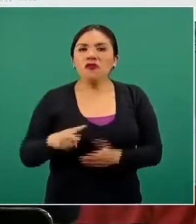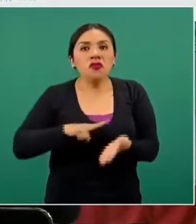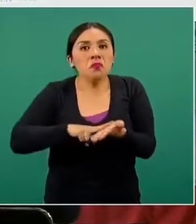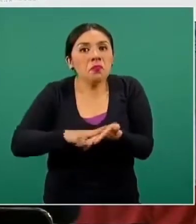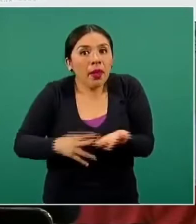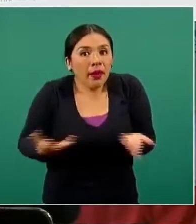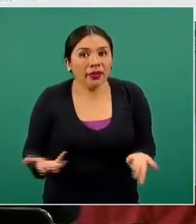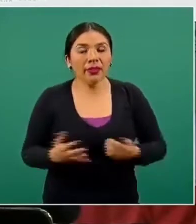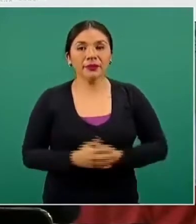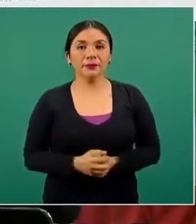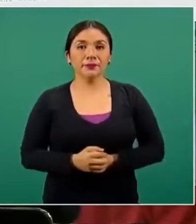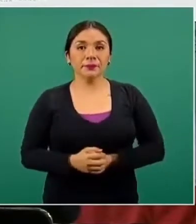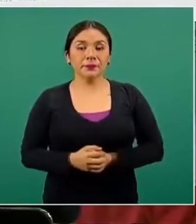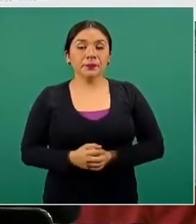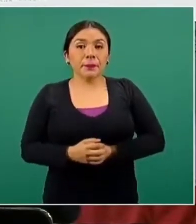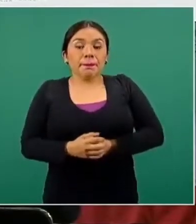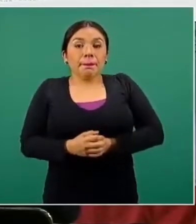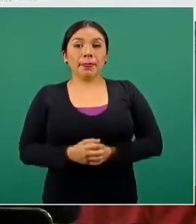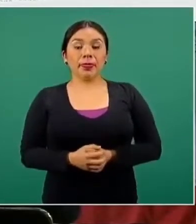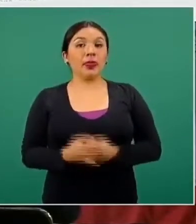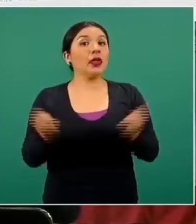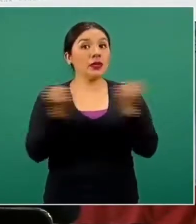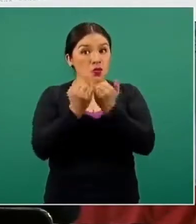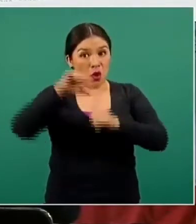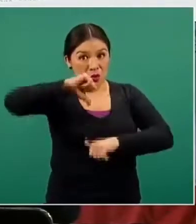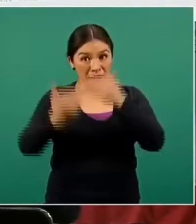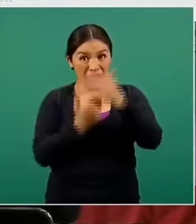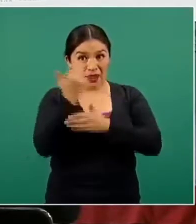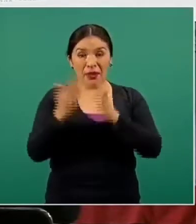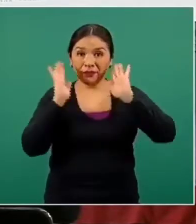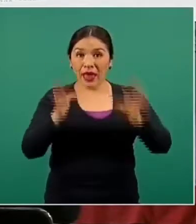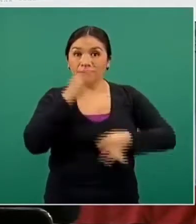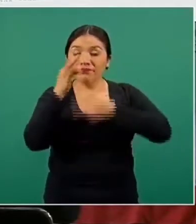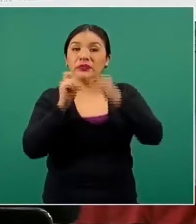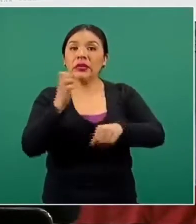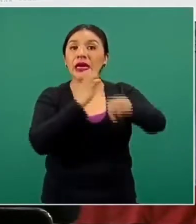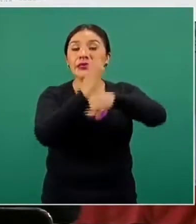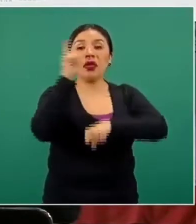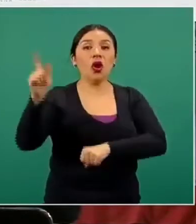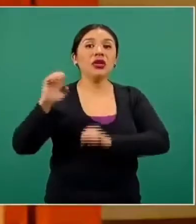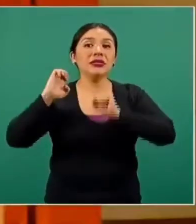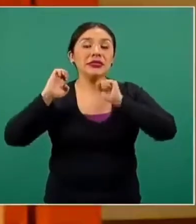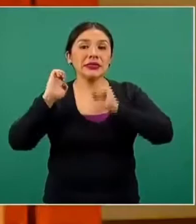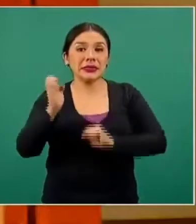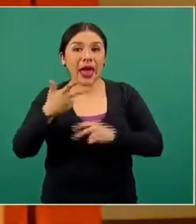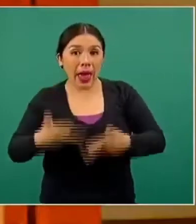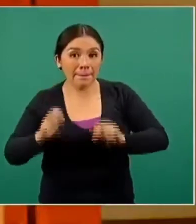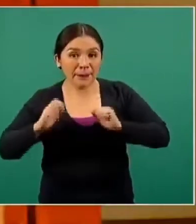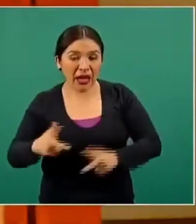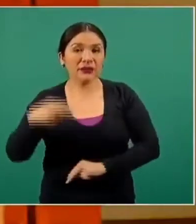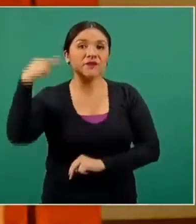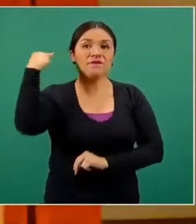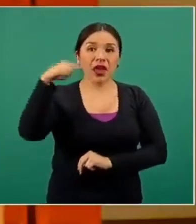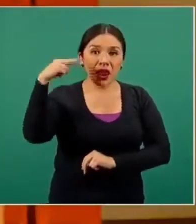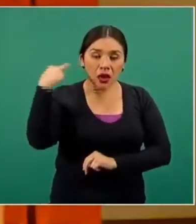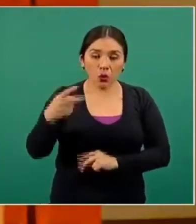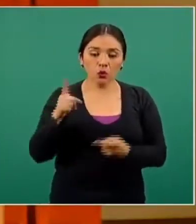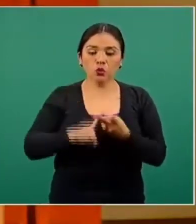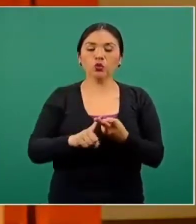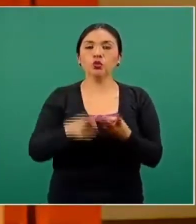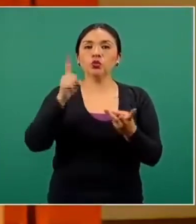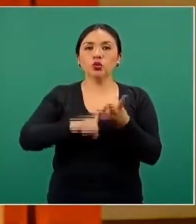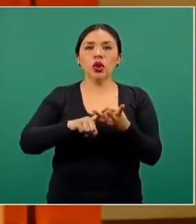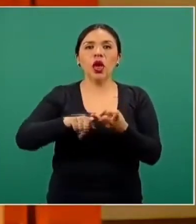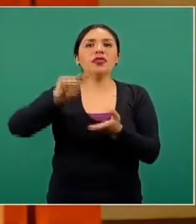verde. Y las anunciamos esta mañana. Se trata del estado de Chiapas, el estado de Veracruz, el estado